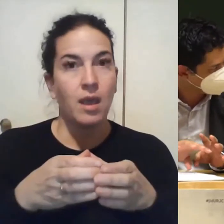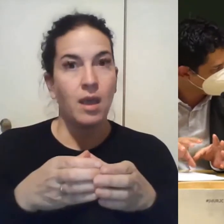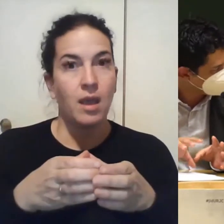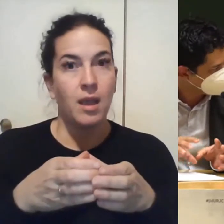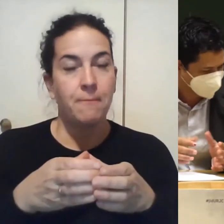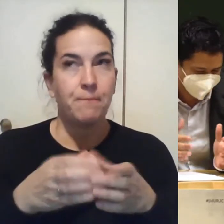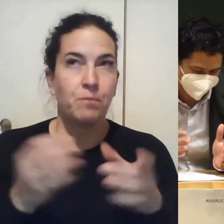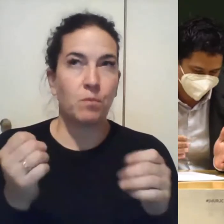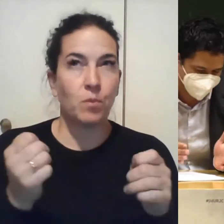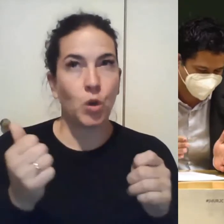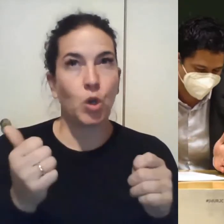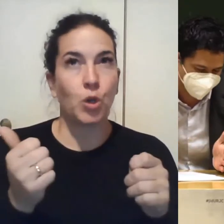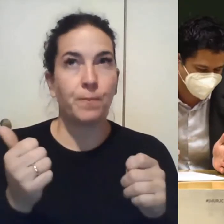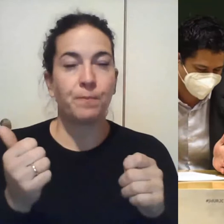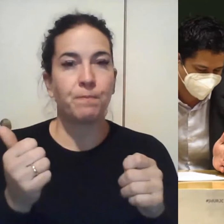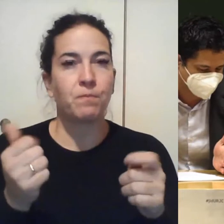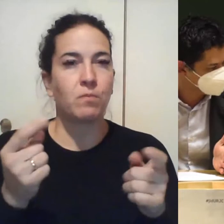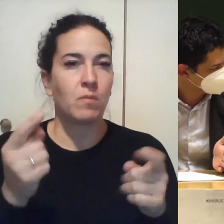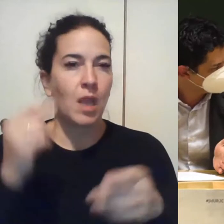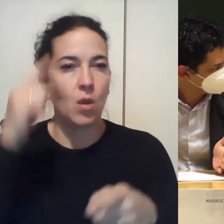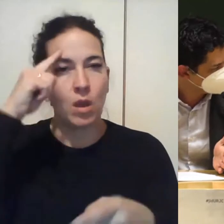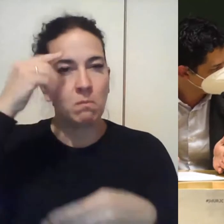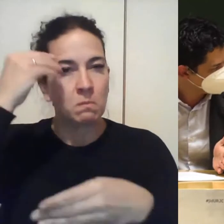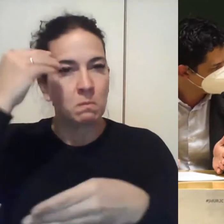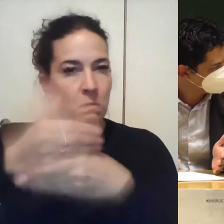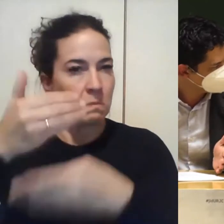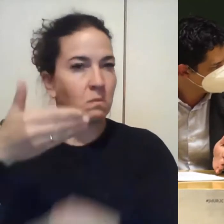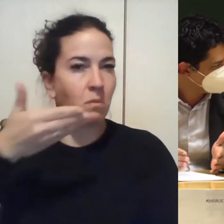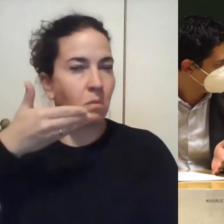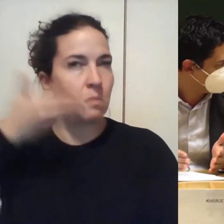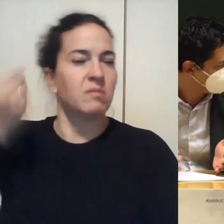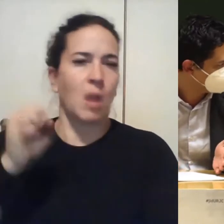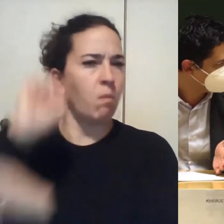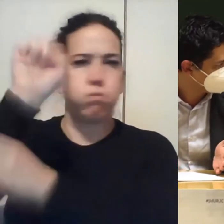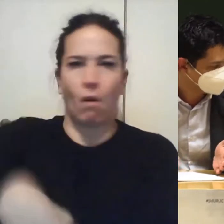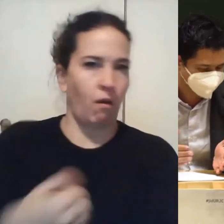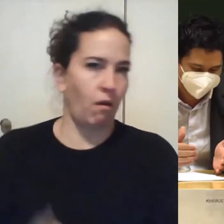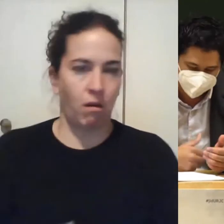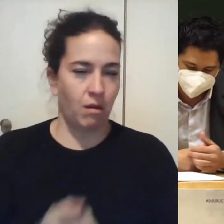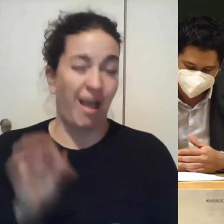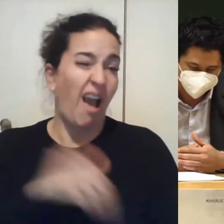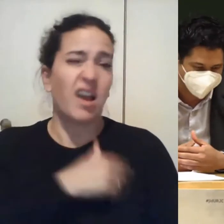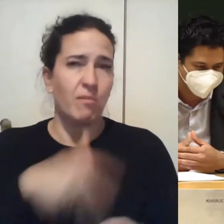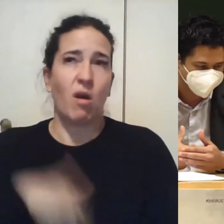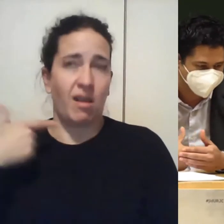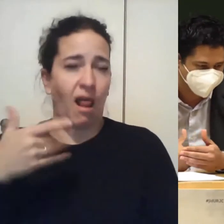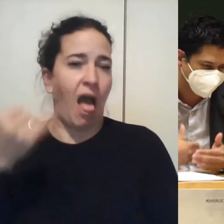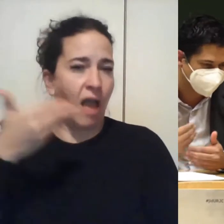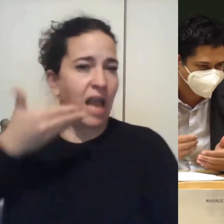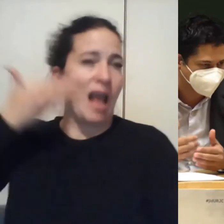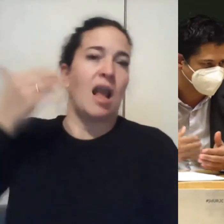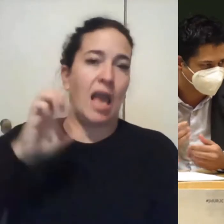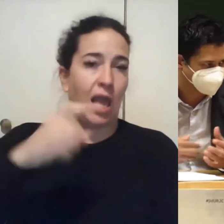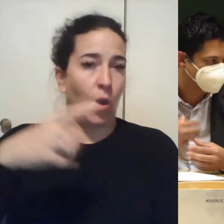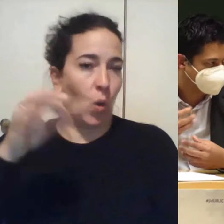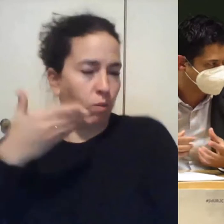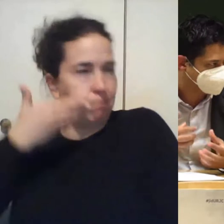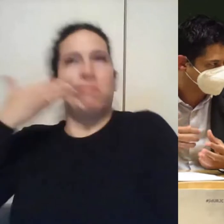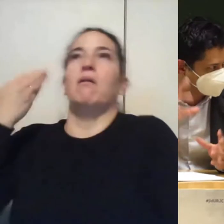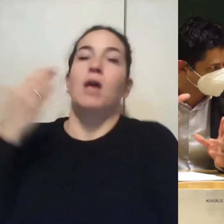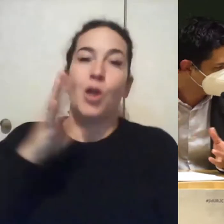tumbar o derrumbar esos muros que genera el ego en el campo académico en general. Sobre todo cuando, porque claro, la